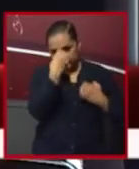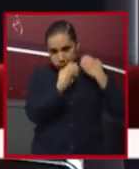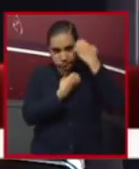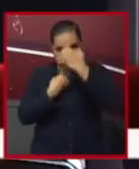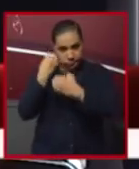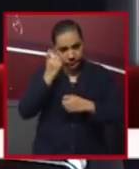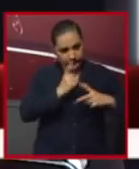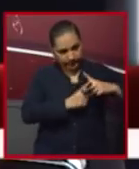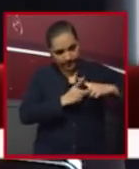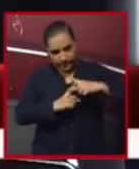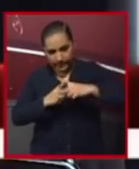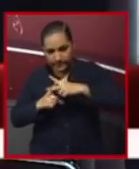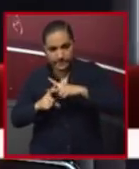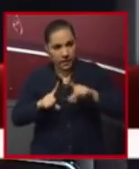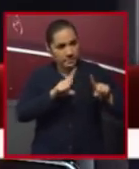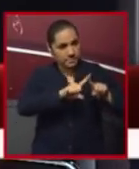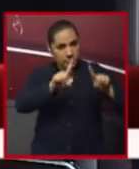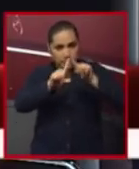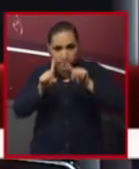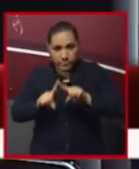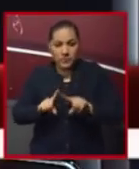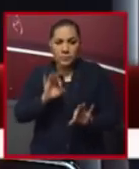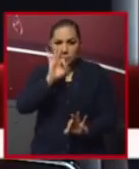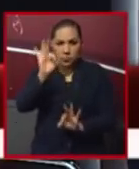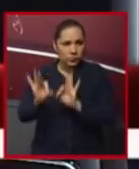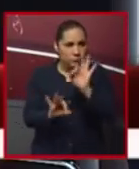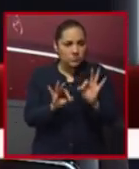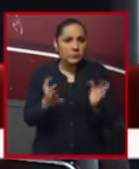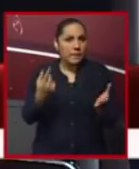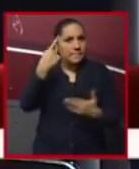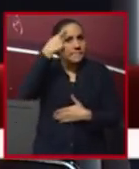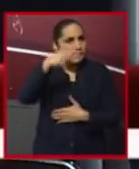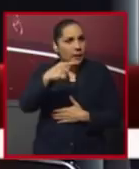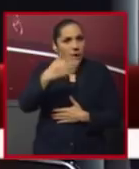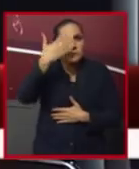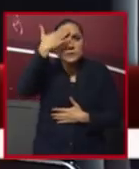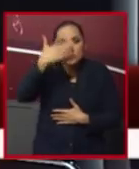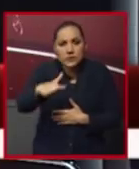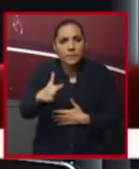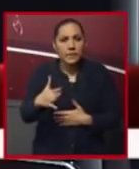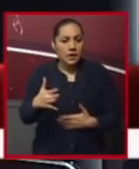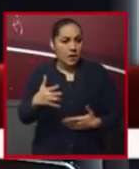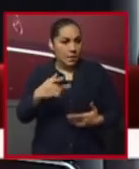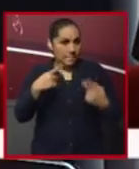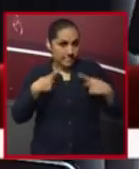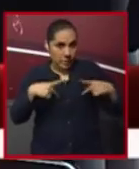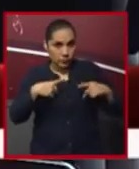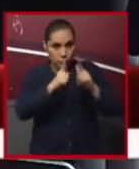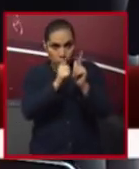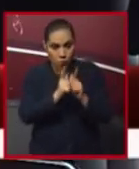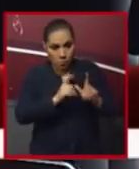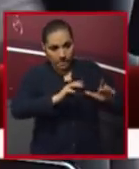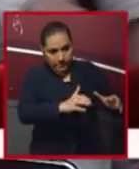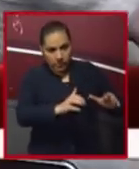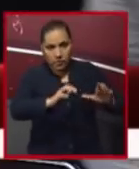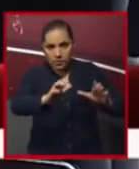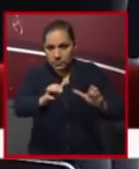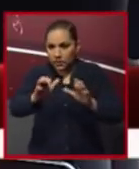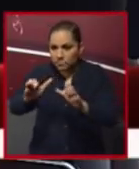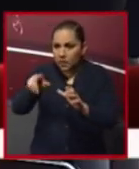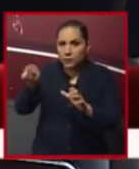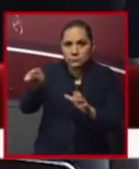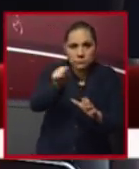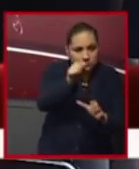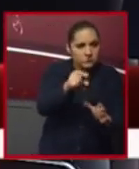podamos identificar y ubicar a las poblaciones en diferentes situaciones, ya sea por condición